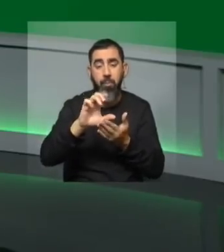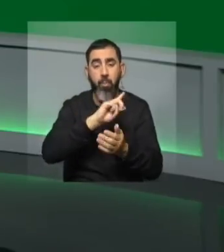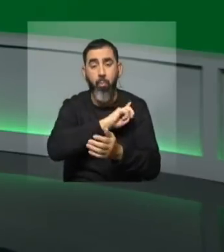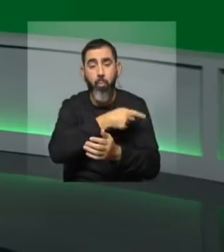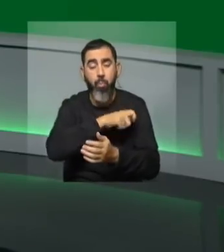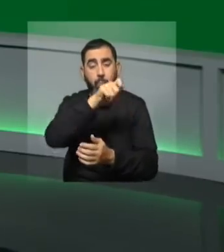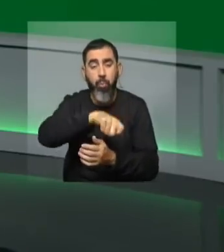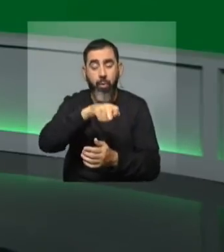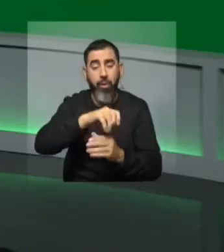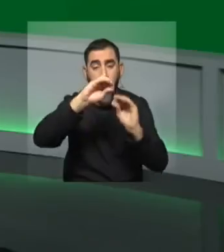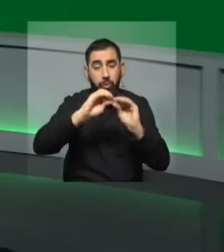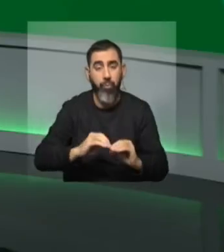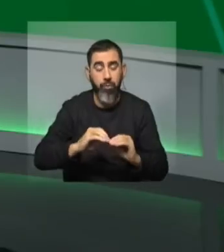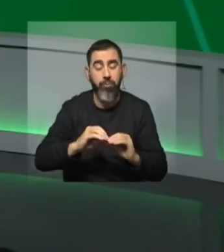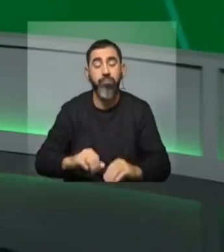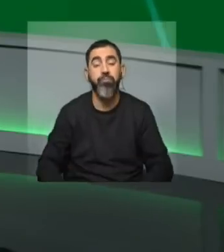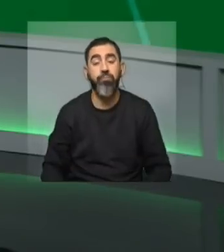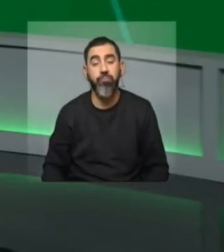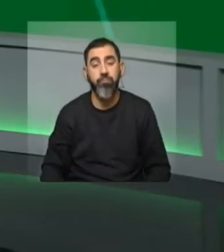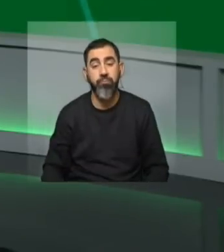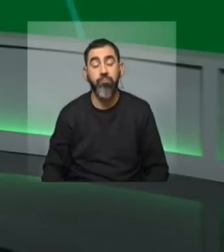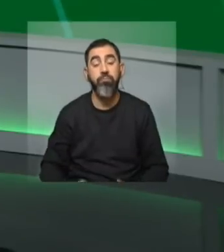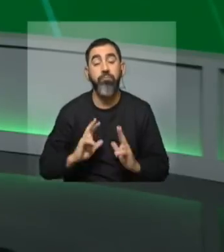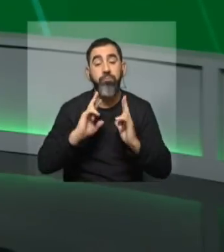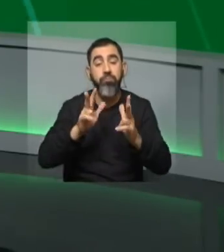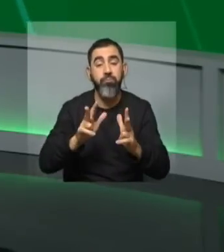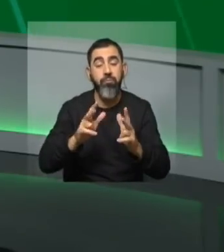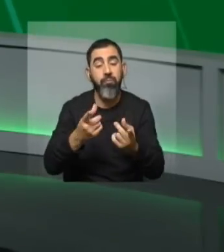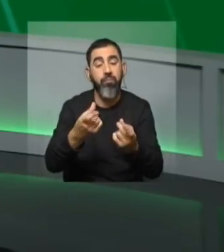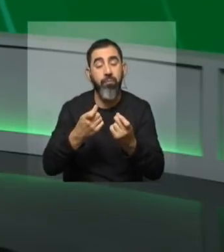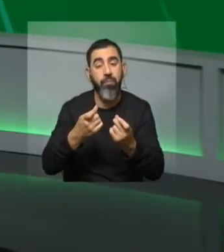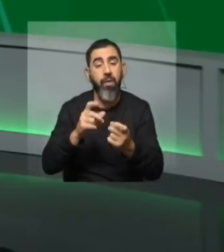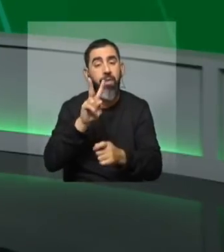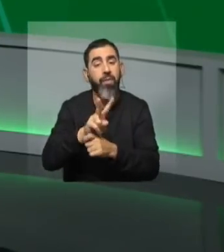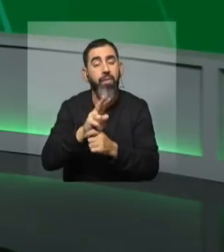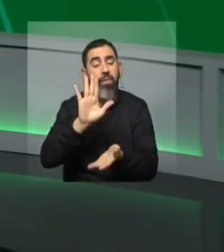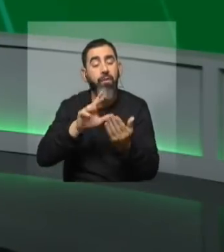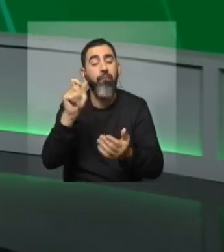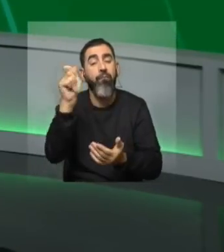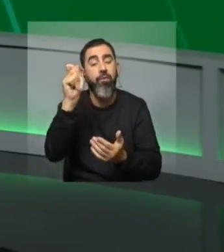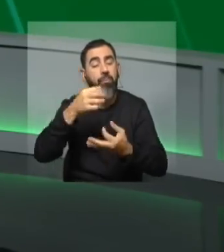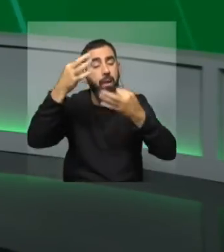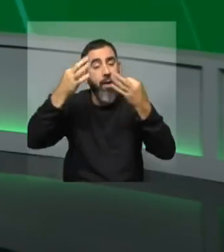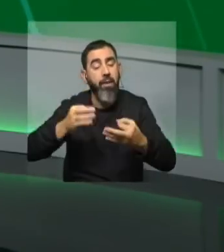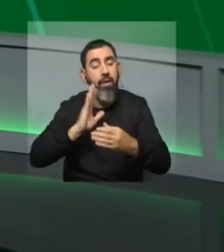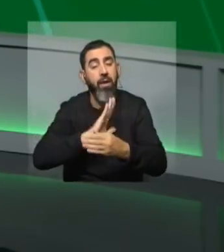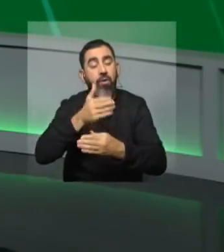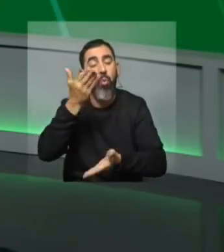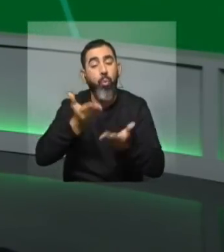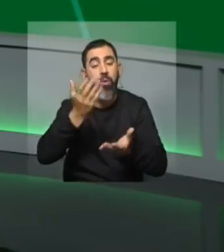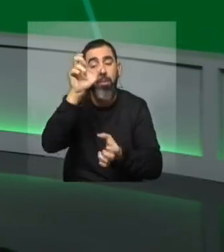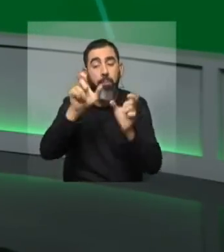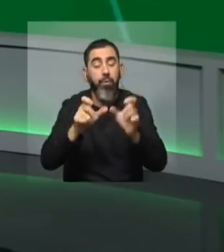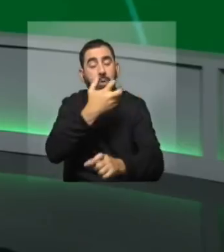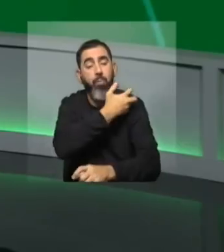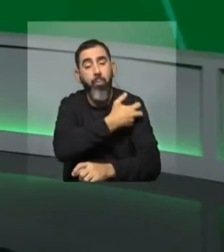mensaje presupuestal enviado por el Poder Ejecutivo. Cabrera señala que se requiere más defensores públicos para garantizar el acceso a la justicia de las